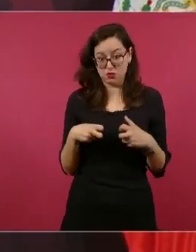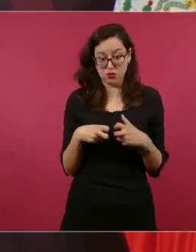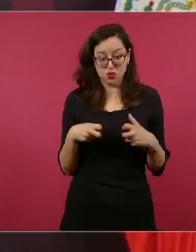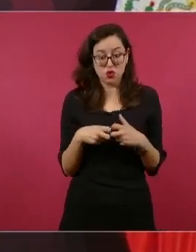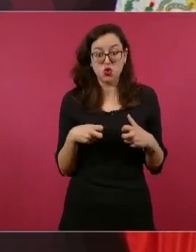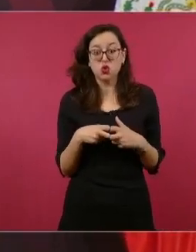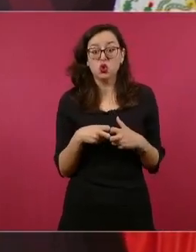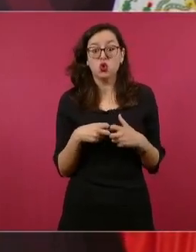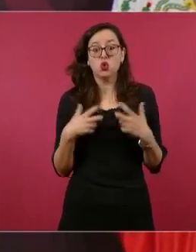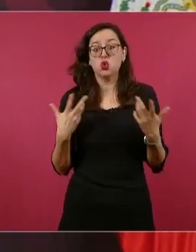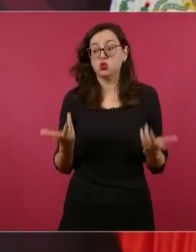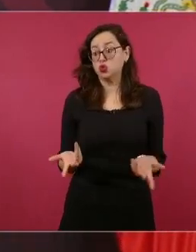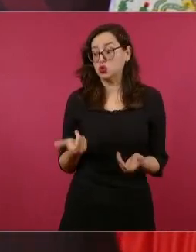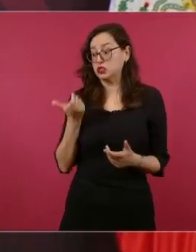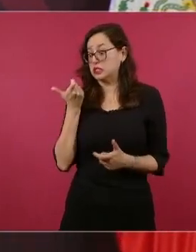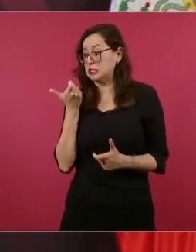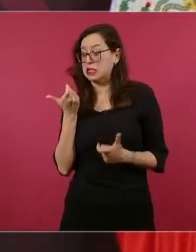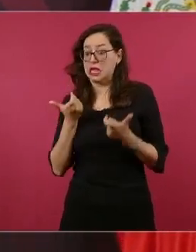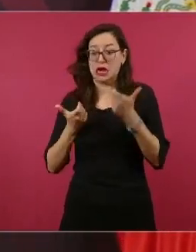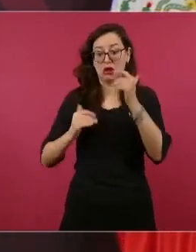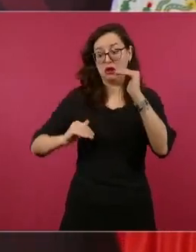en el mercado financiero.